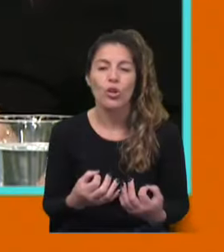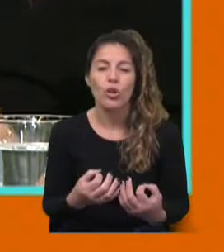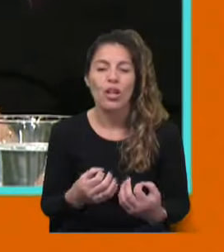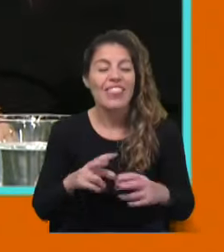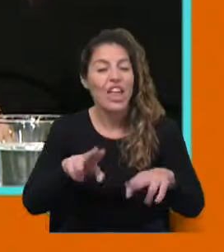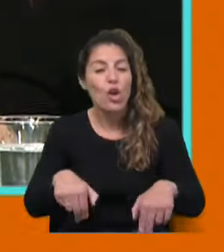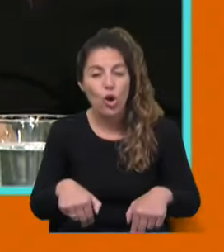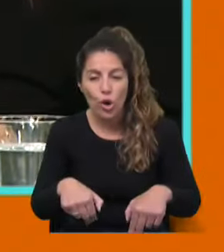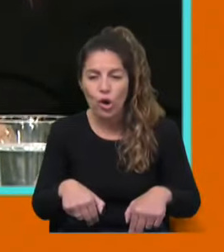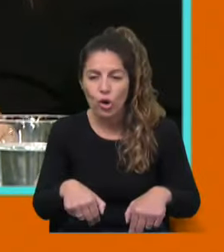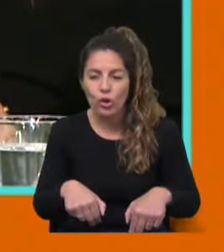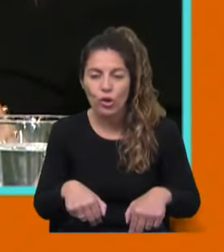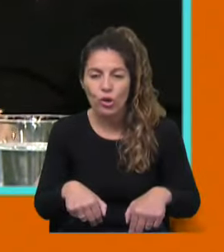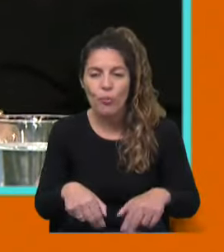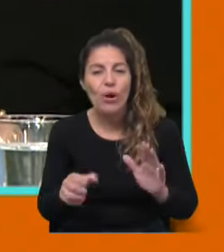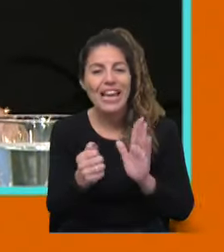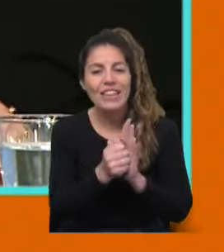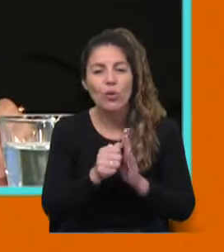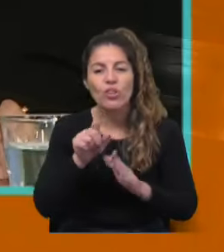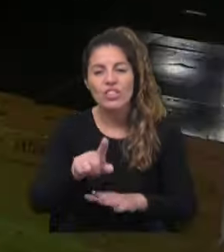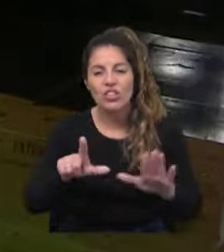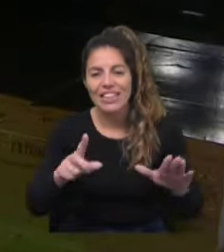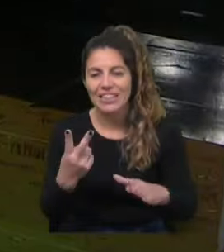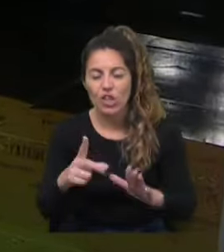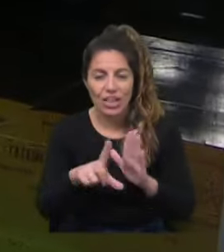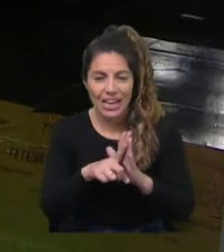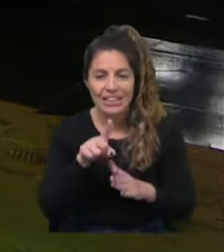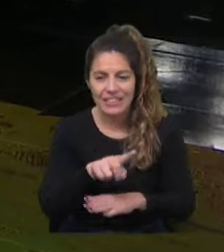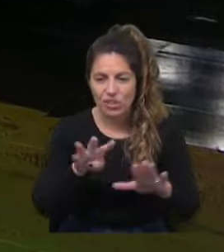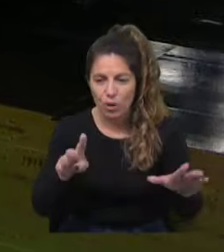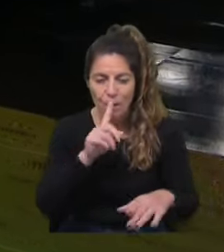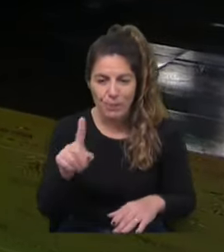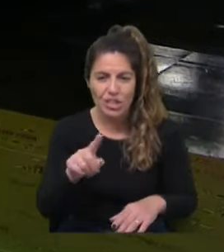derogó por el artículo 772 de la ley